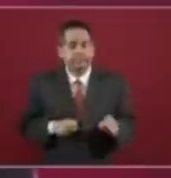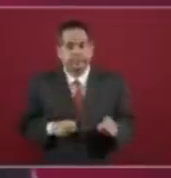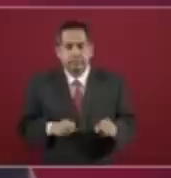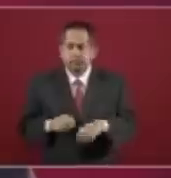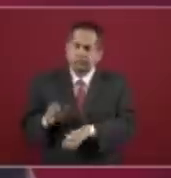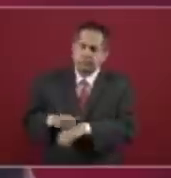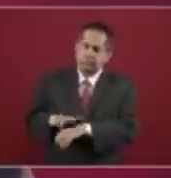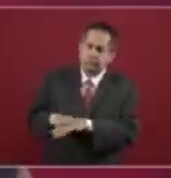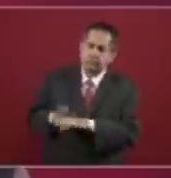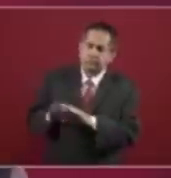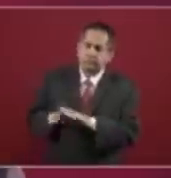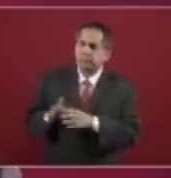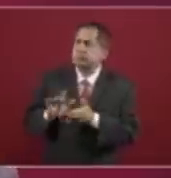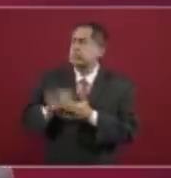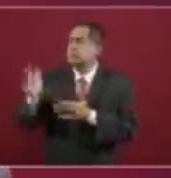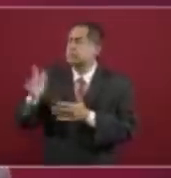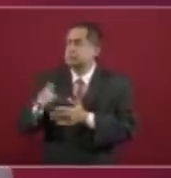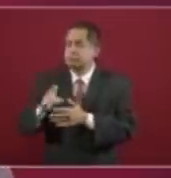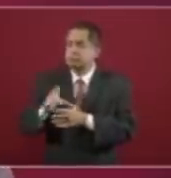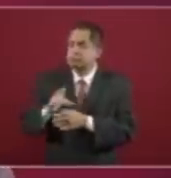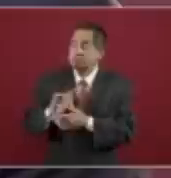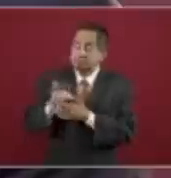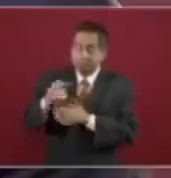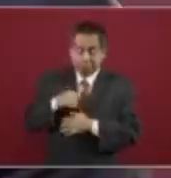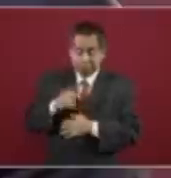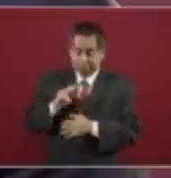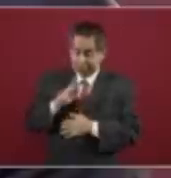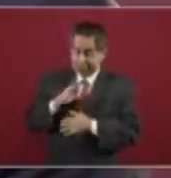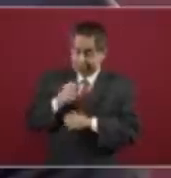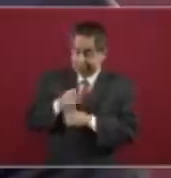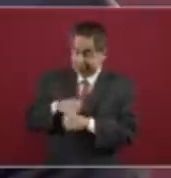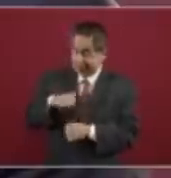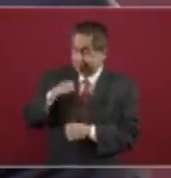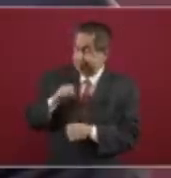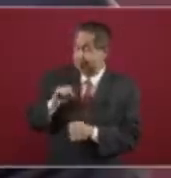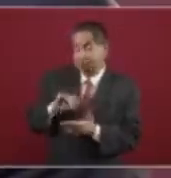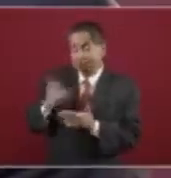dijo, le agradezco, licenciado,